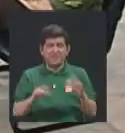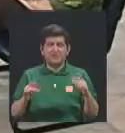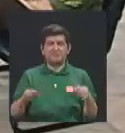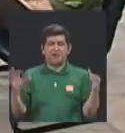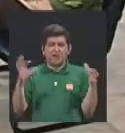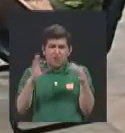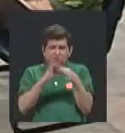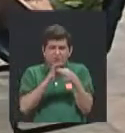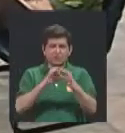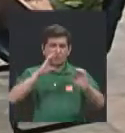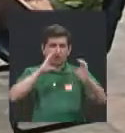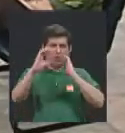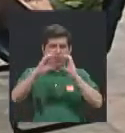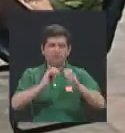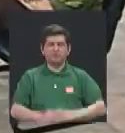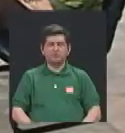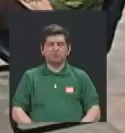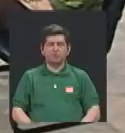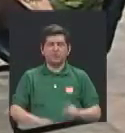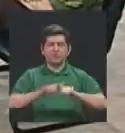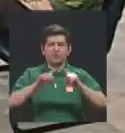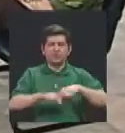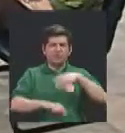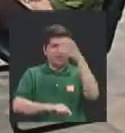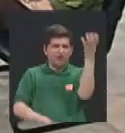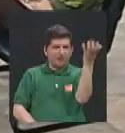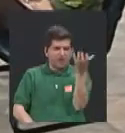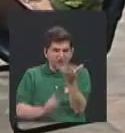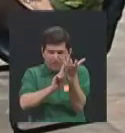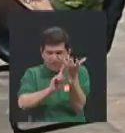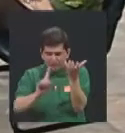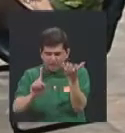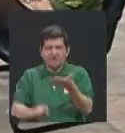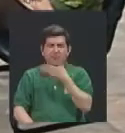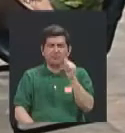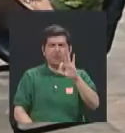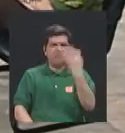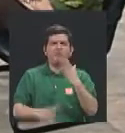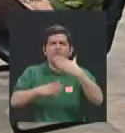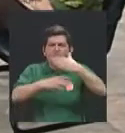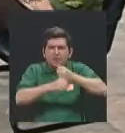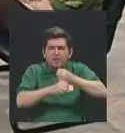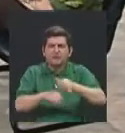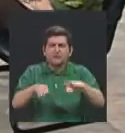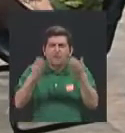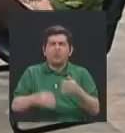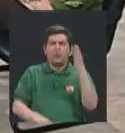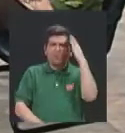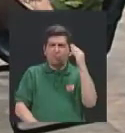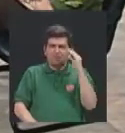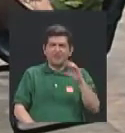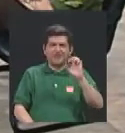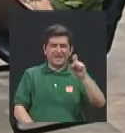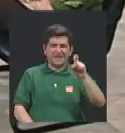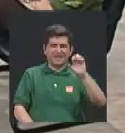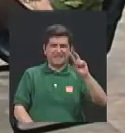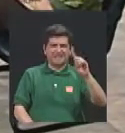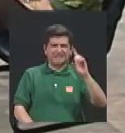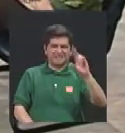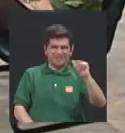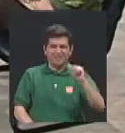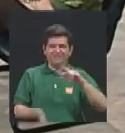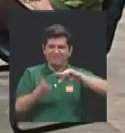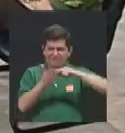sobre una conexión o una comunicación con seres extraterrestres. La mejor forma de hacerlo fue por medio de una experiencia